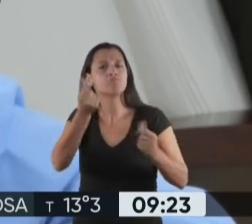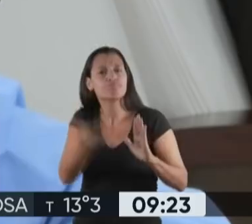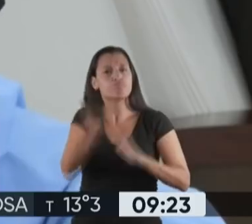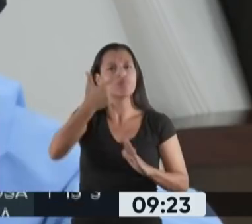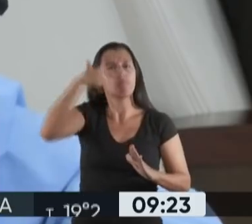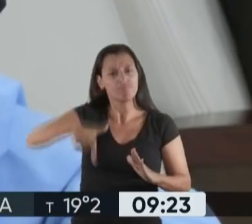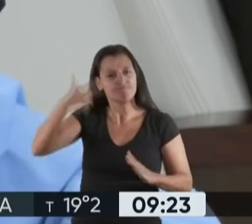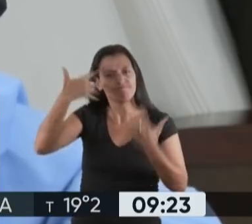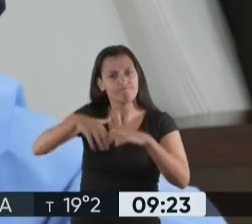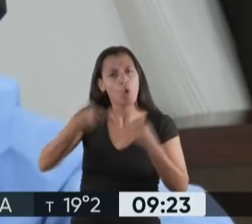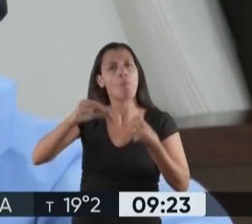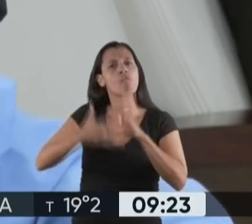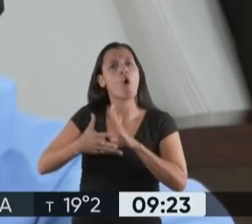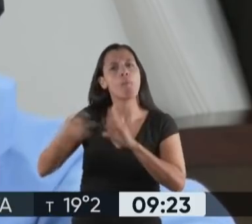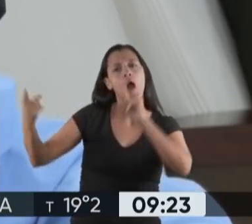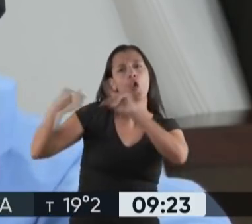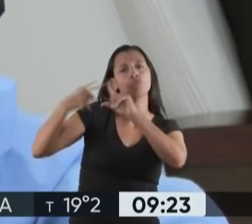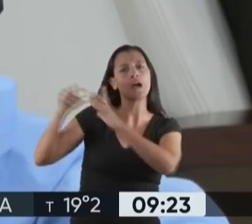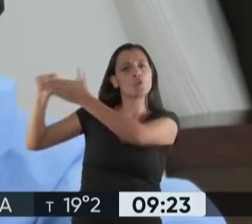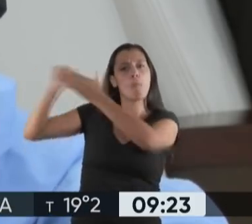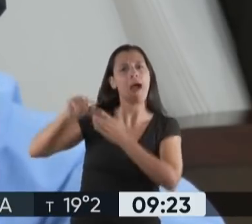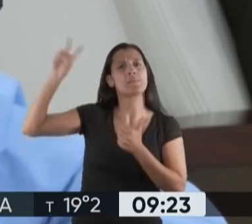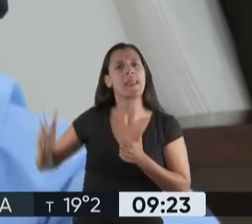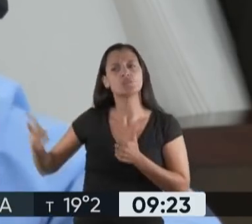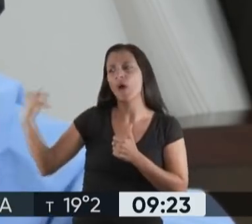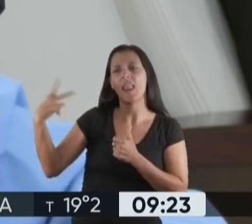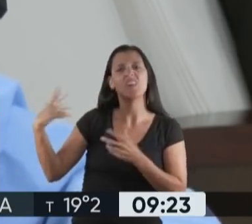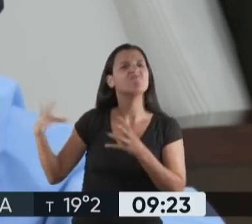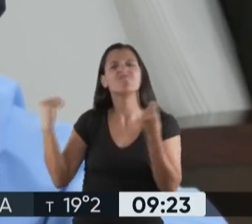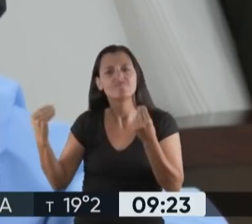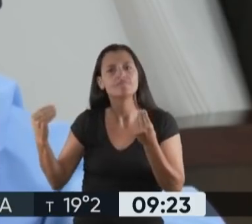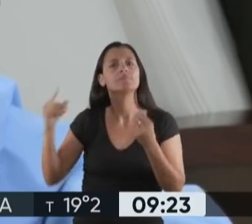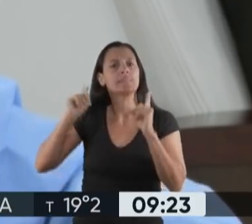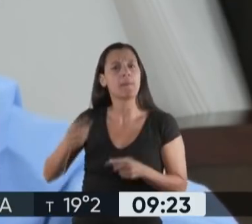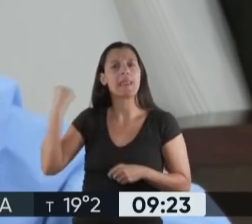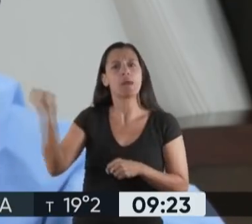su relación con Venezuela y subir el grado de su representación de